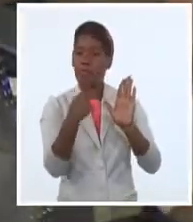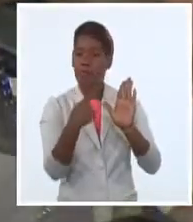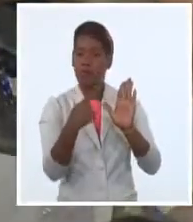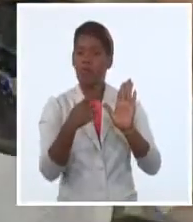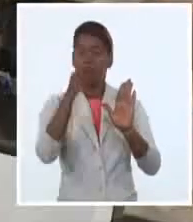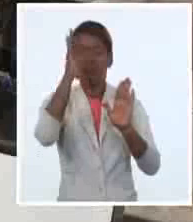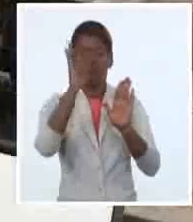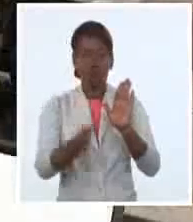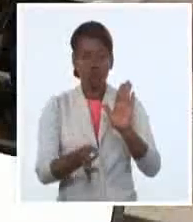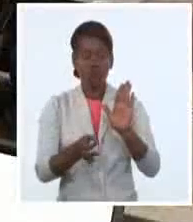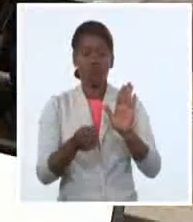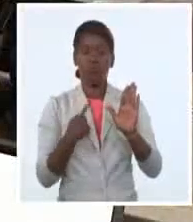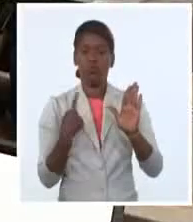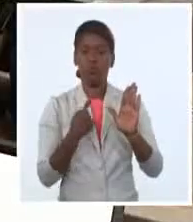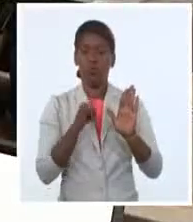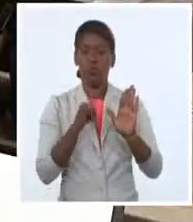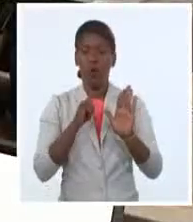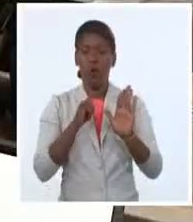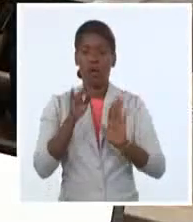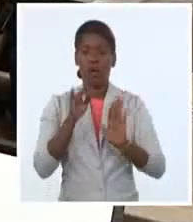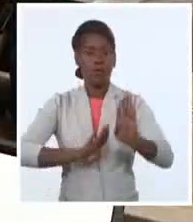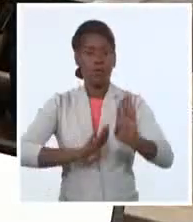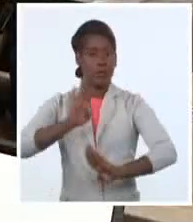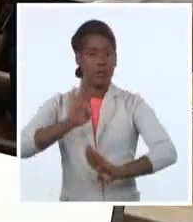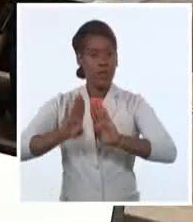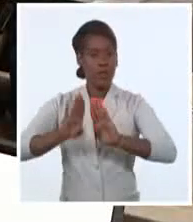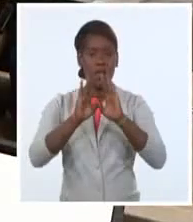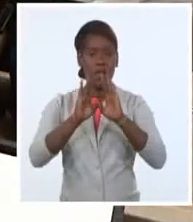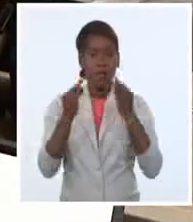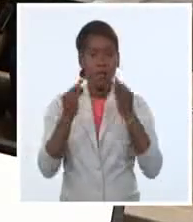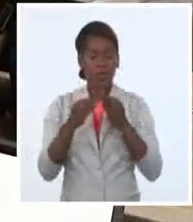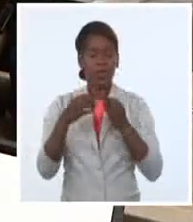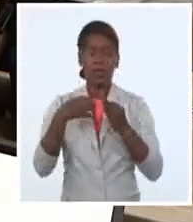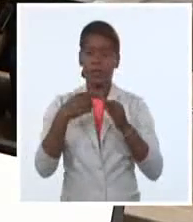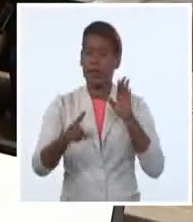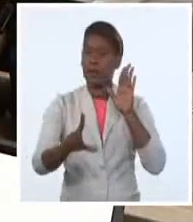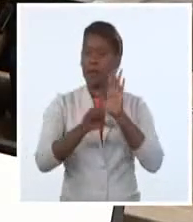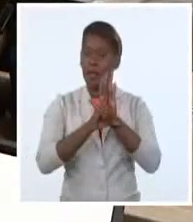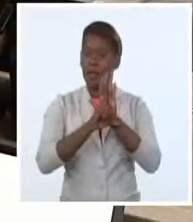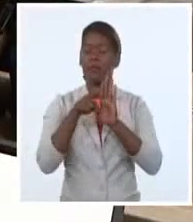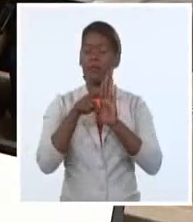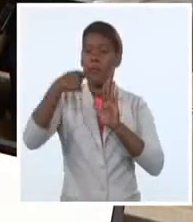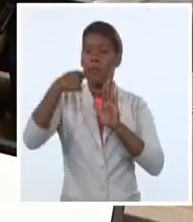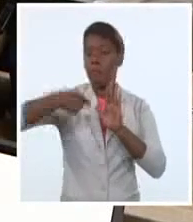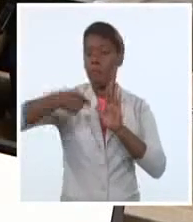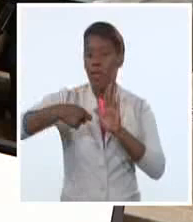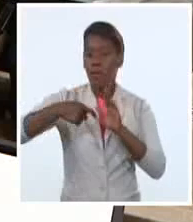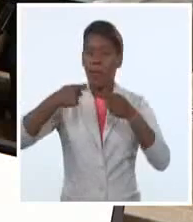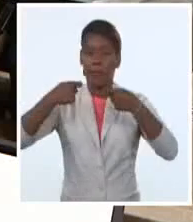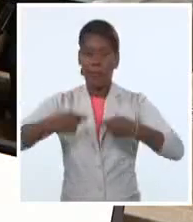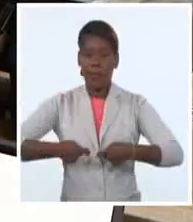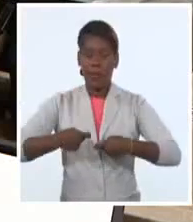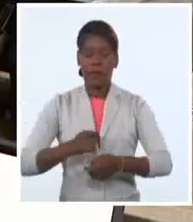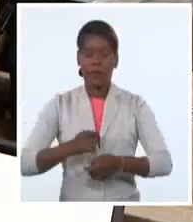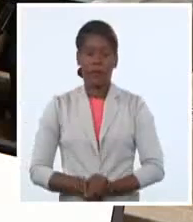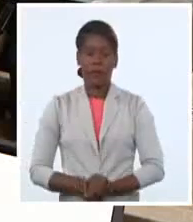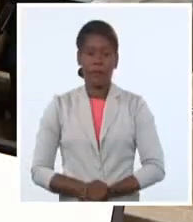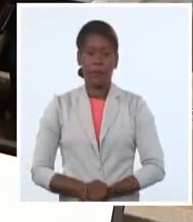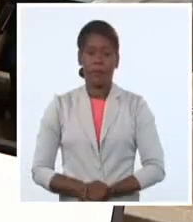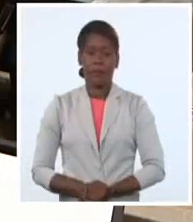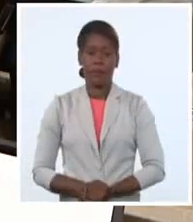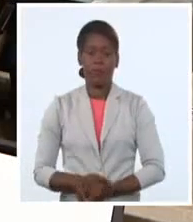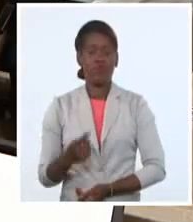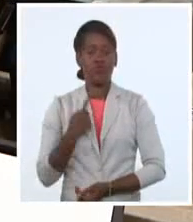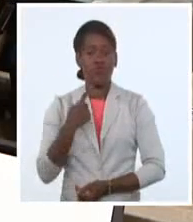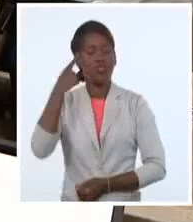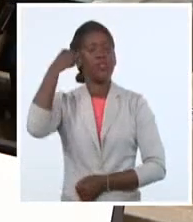dignidad humana como valor supremo, que sustente el reconocimiento y ejercicio de los deberes y derechos. Estamos